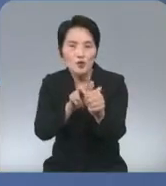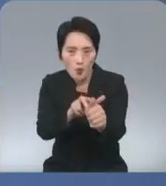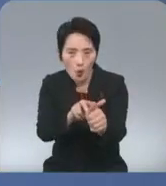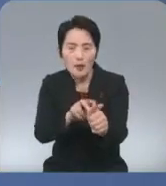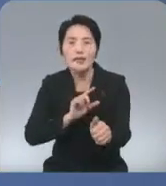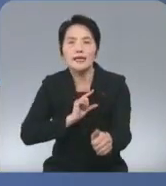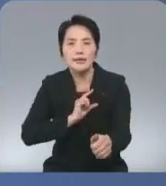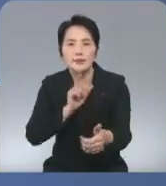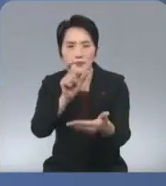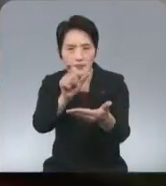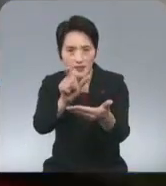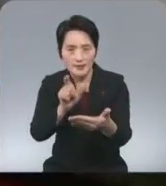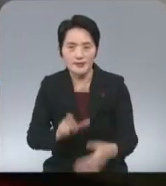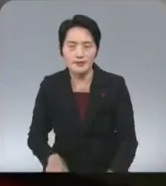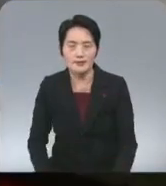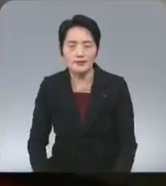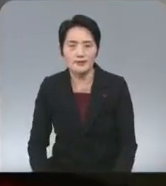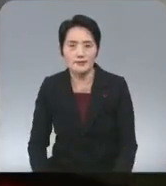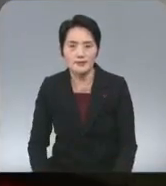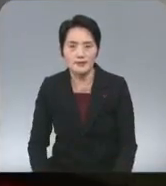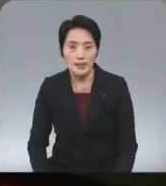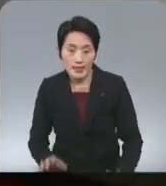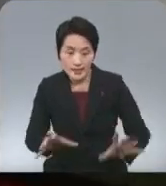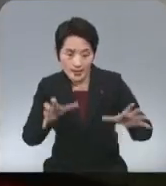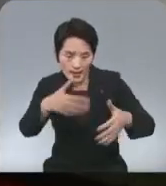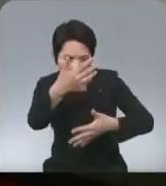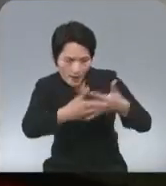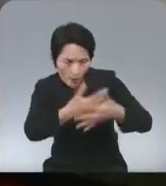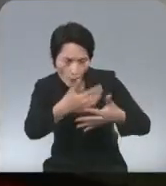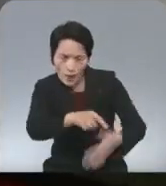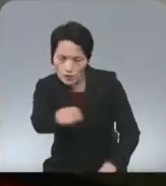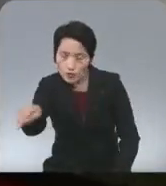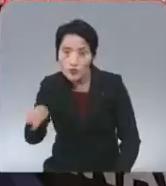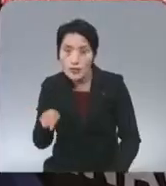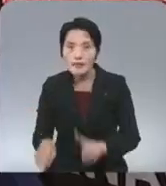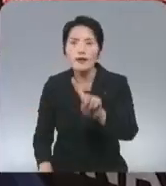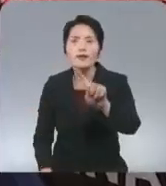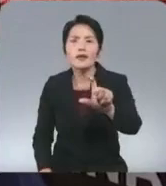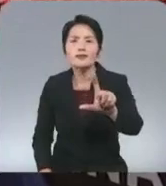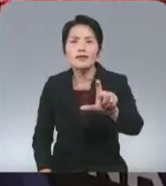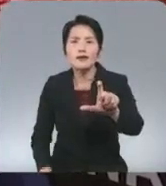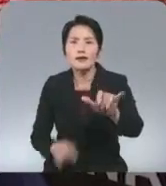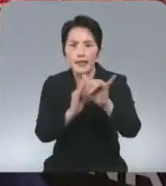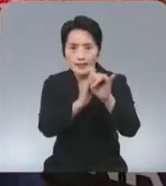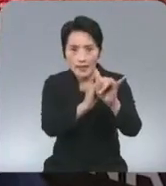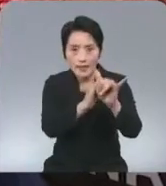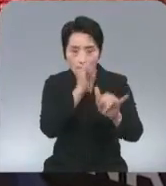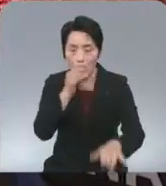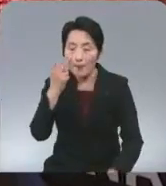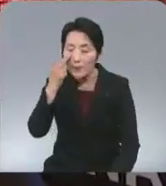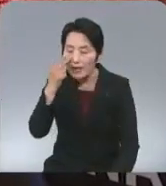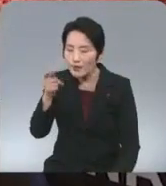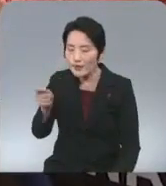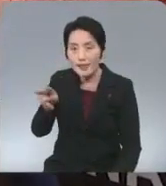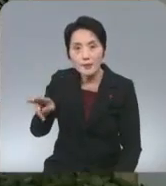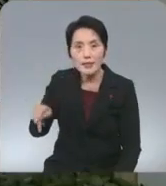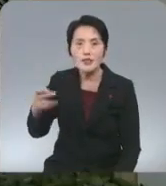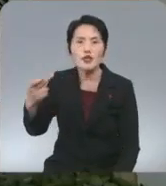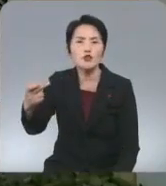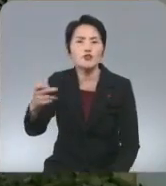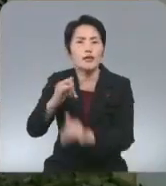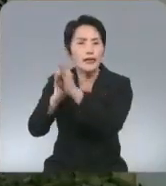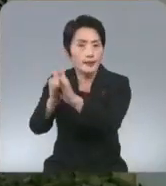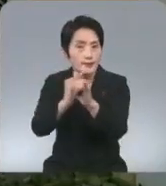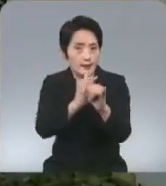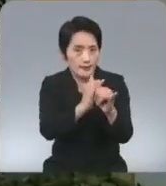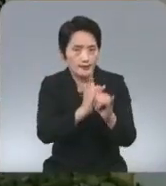retransmitida en vivo un año después de suspenderse su misión por televisión y boicotearse por la industria ante las prácticas racistas de la